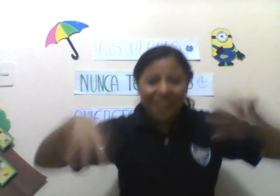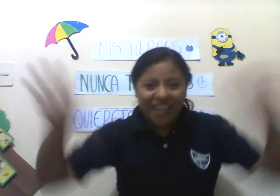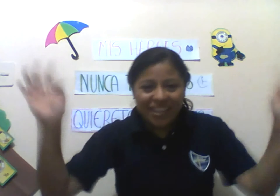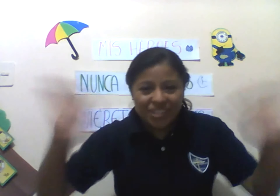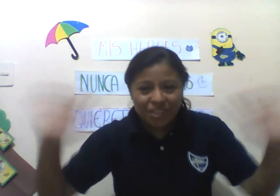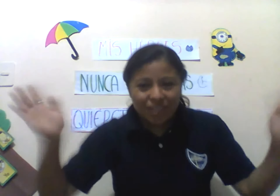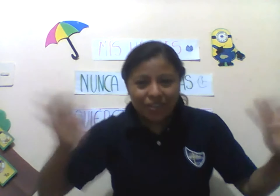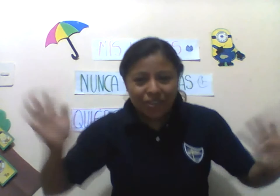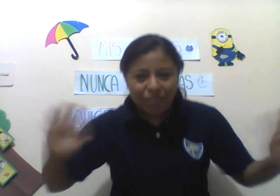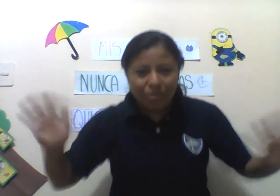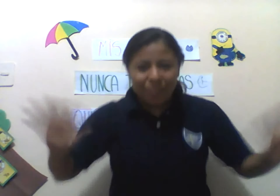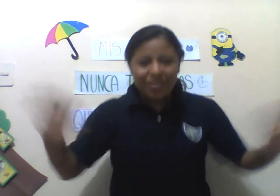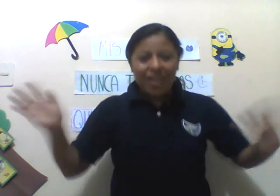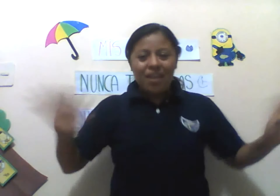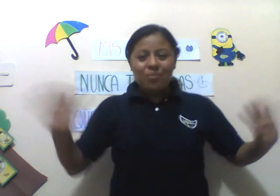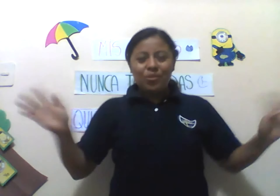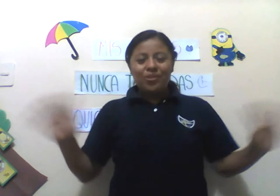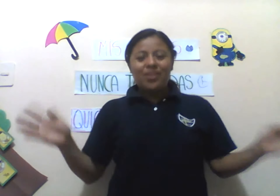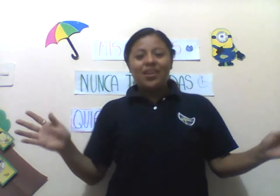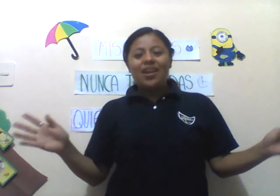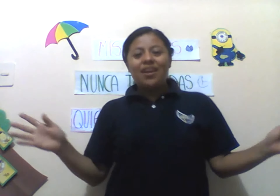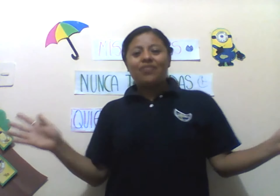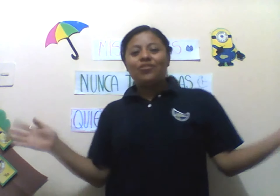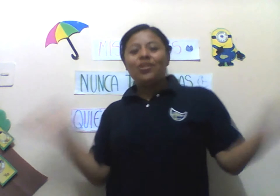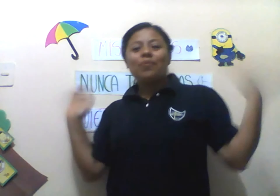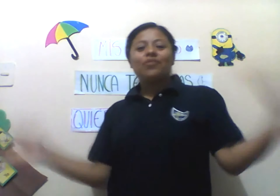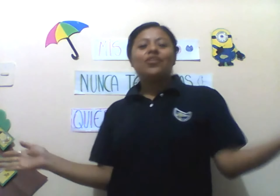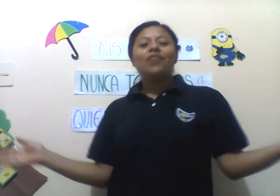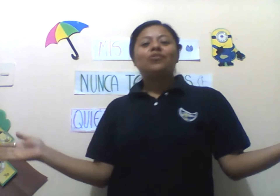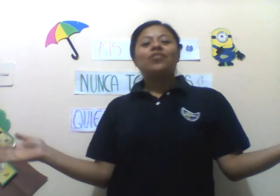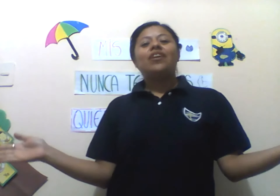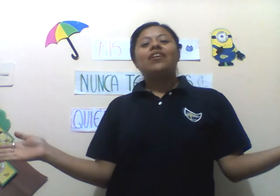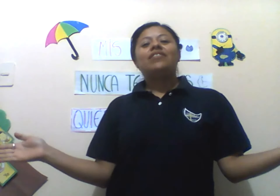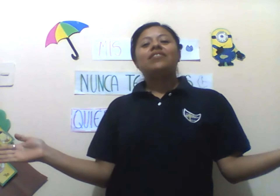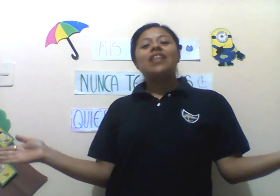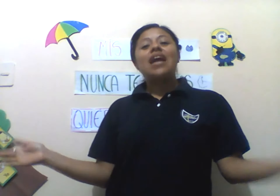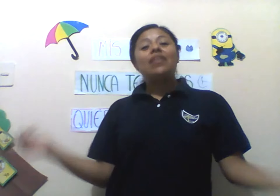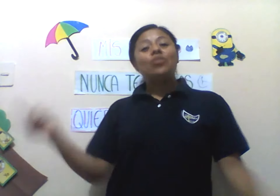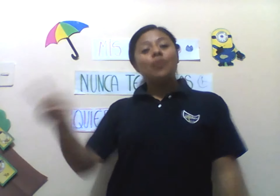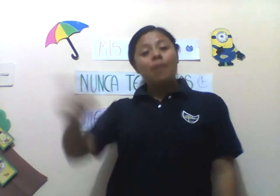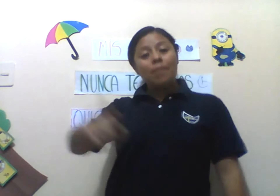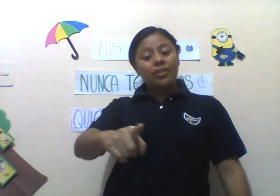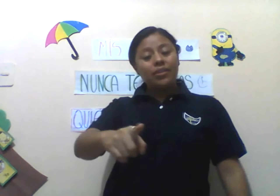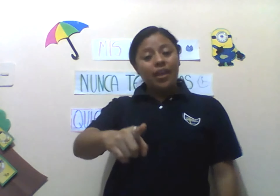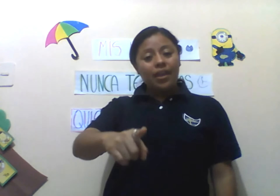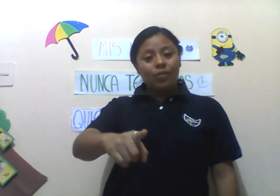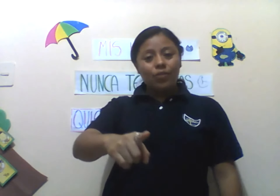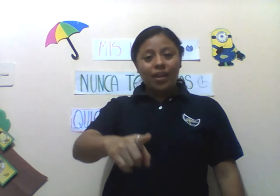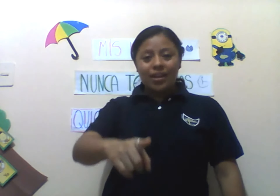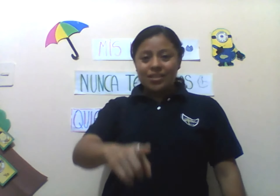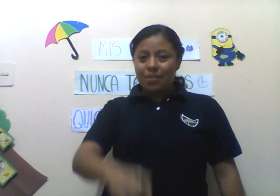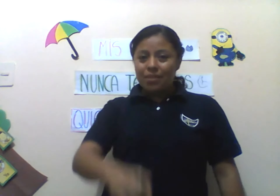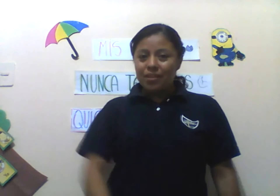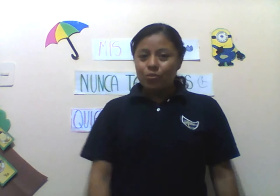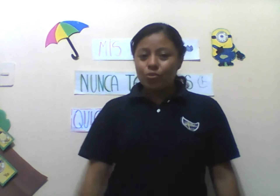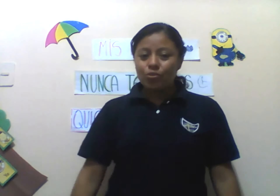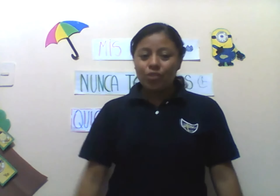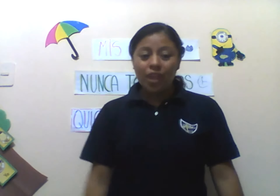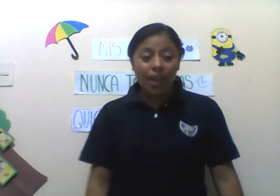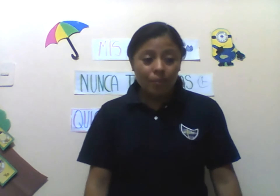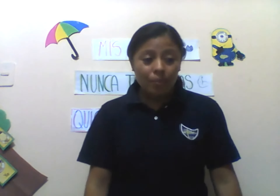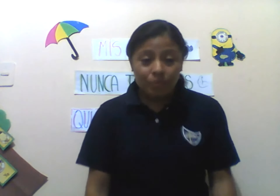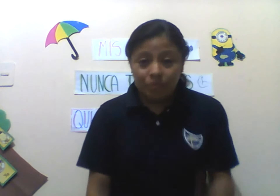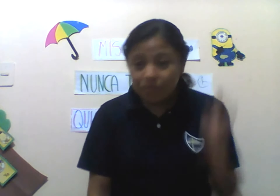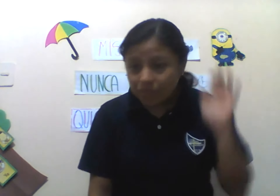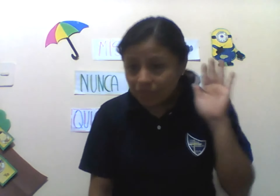Hola chicos, ¿cómo están? Buenos días, soy la profesora Lucía Yacila nuevamente en una clase más de curso